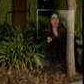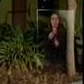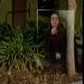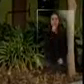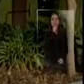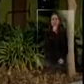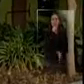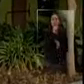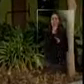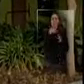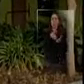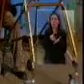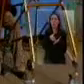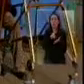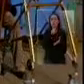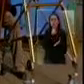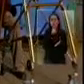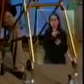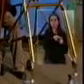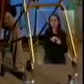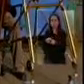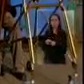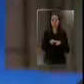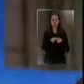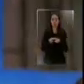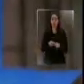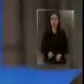ancianos de alta vulnerabilidad social.